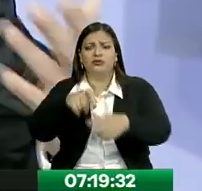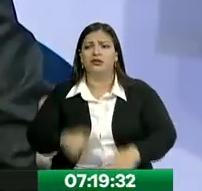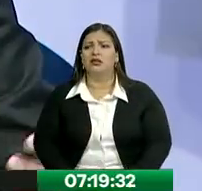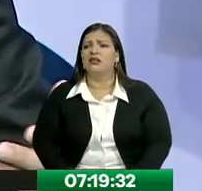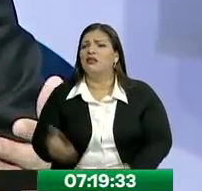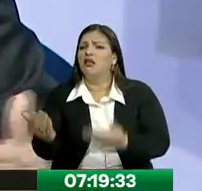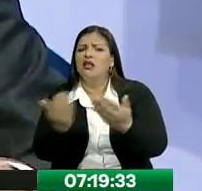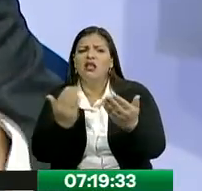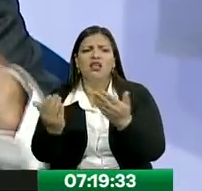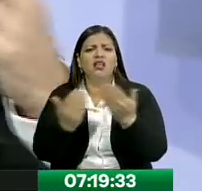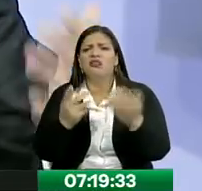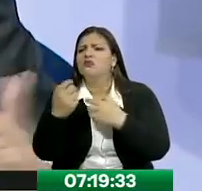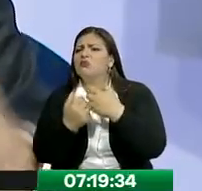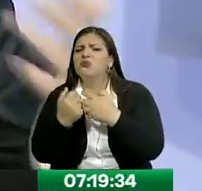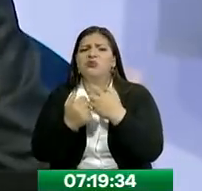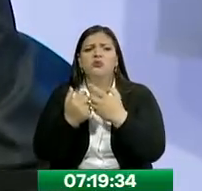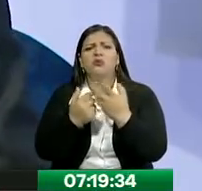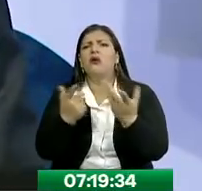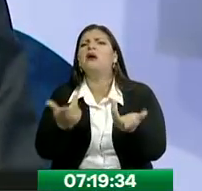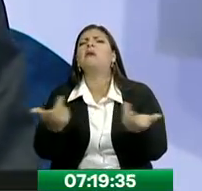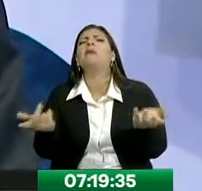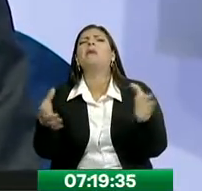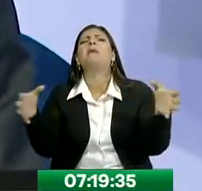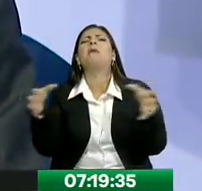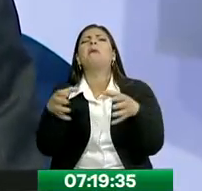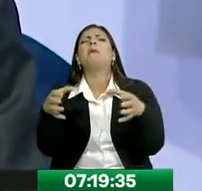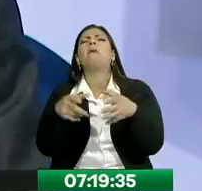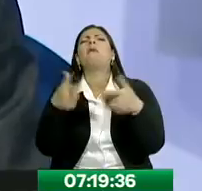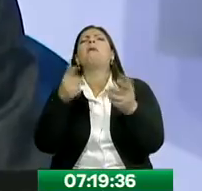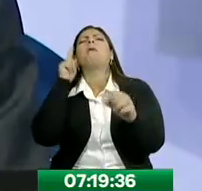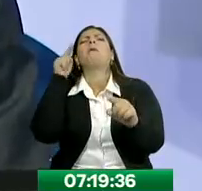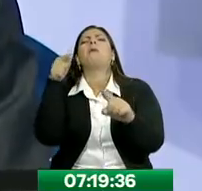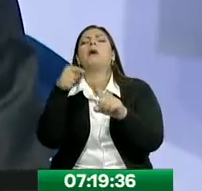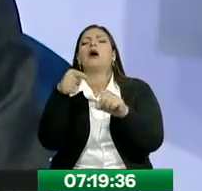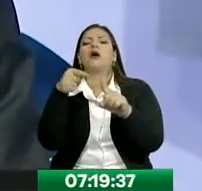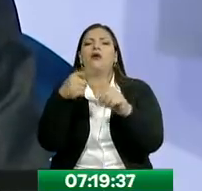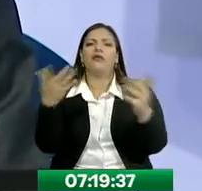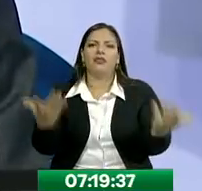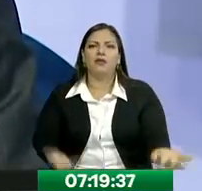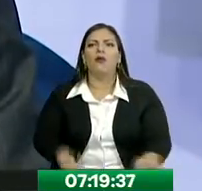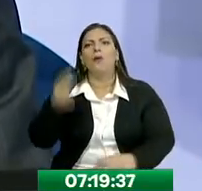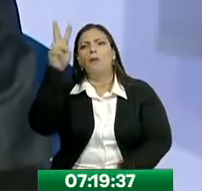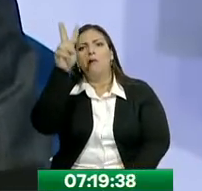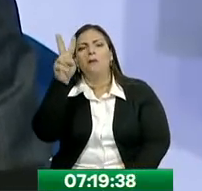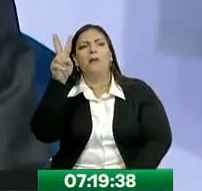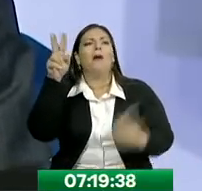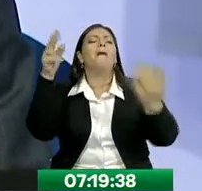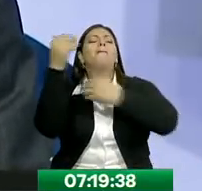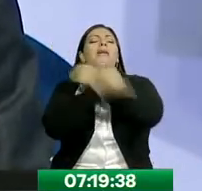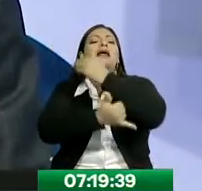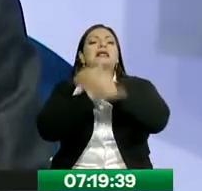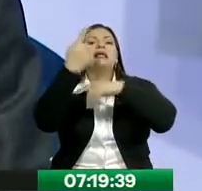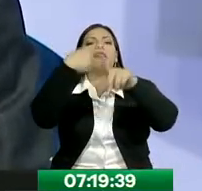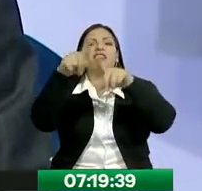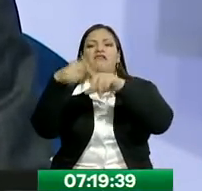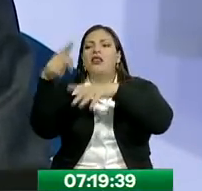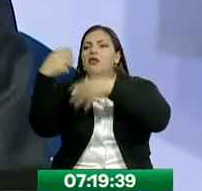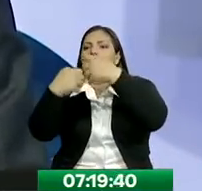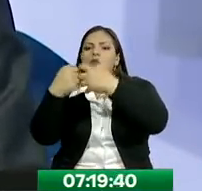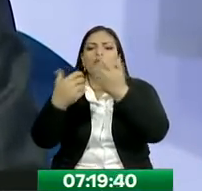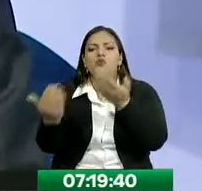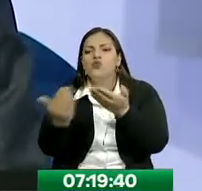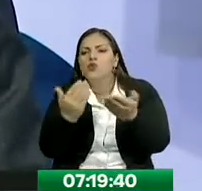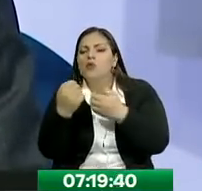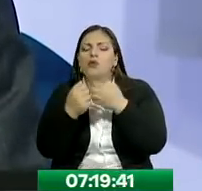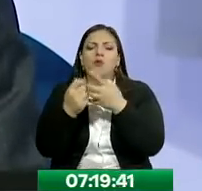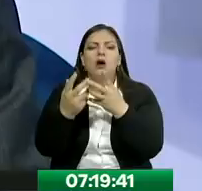para promover aquellas políticas de socialismo del siglo XXI que están demostradas, dañaron a todos los países que la